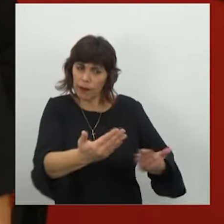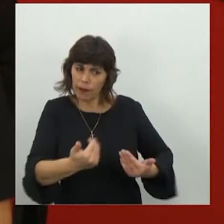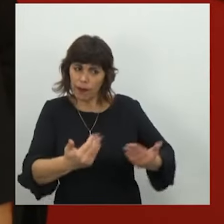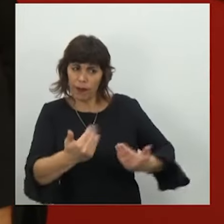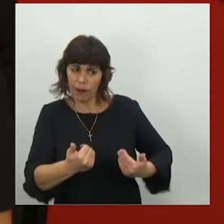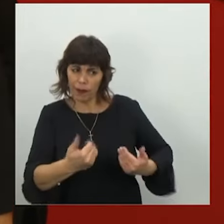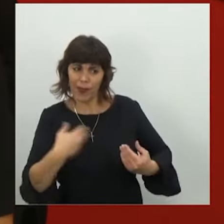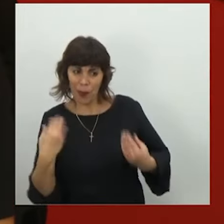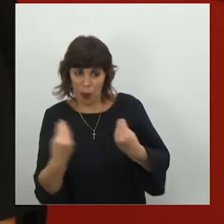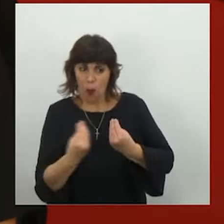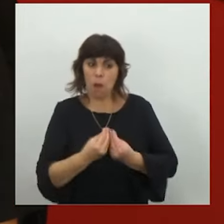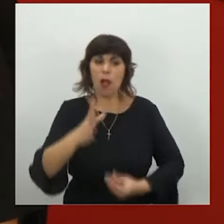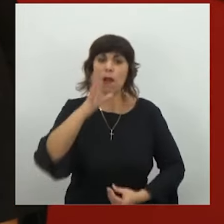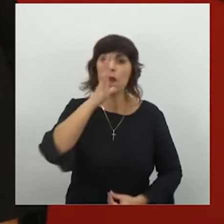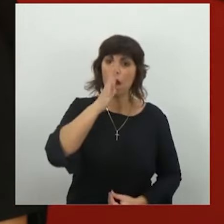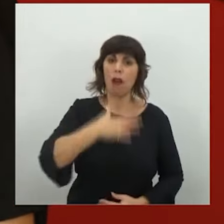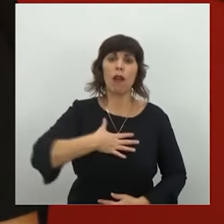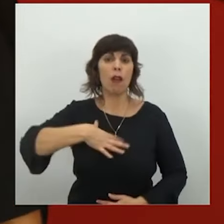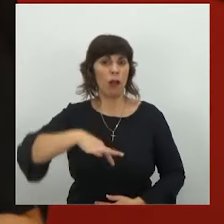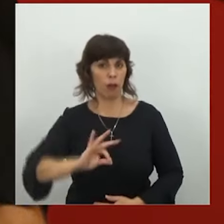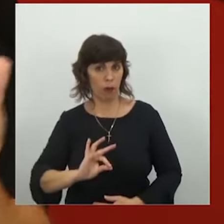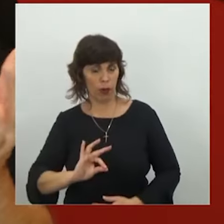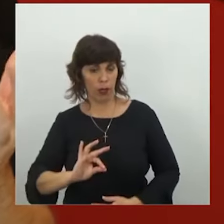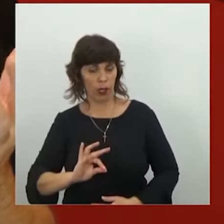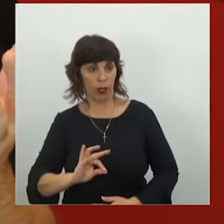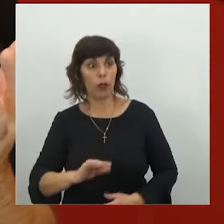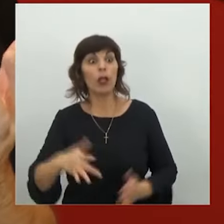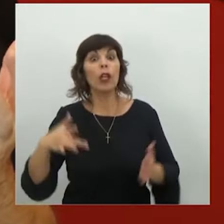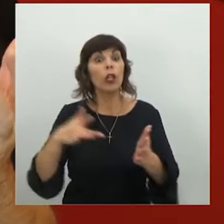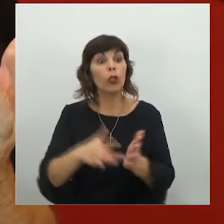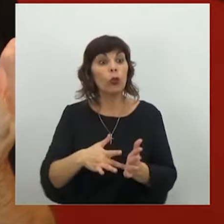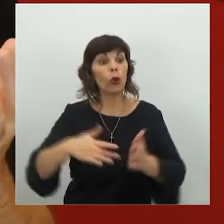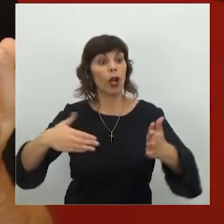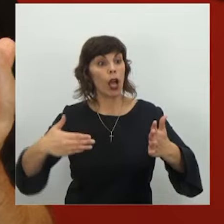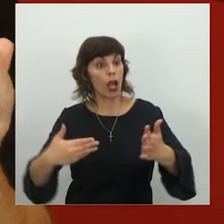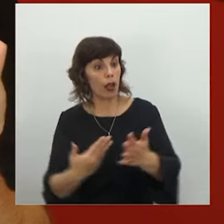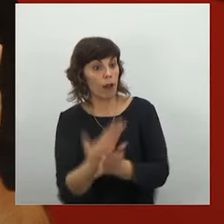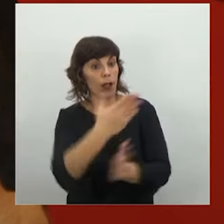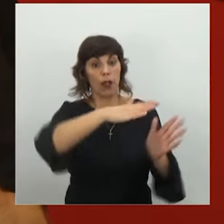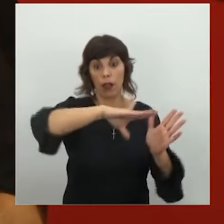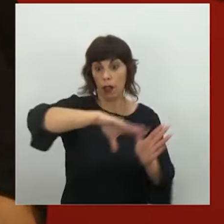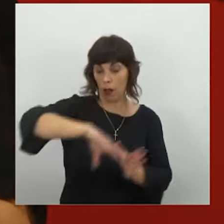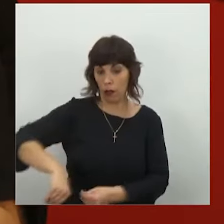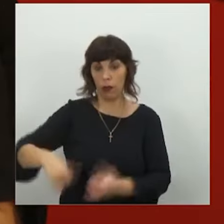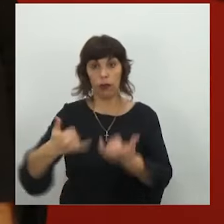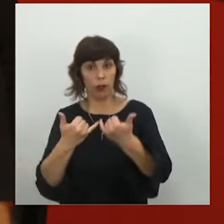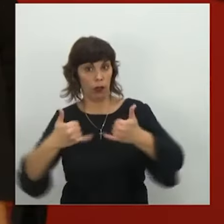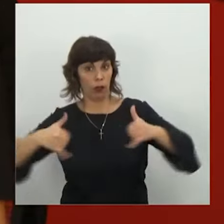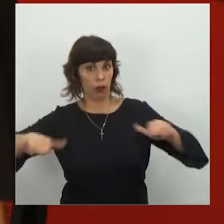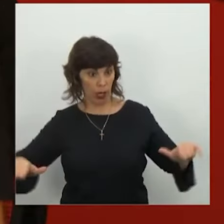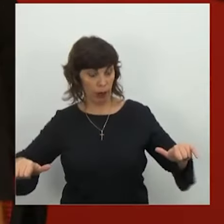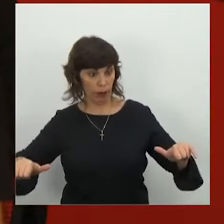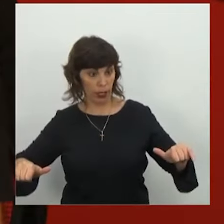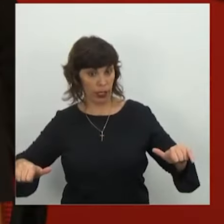Ese es el momento cuando los sacerdotes, allí en el templo, venían con el